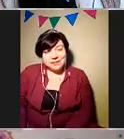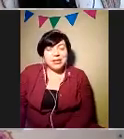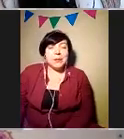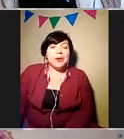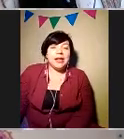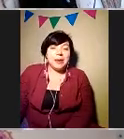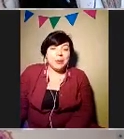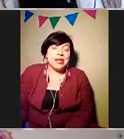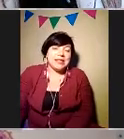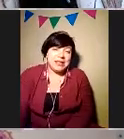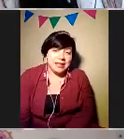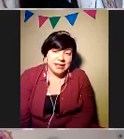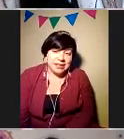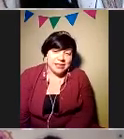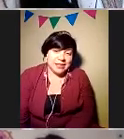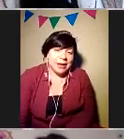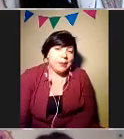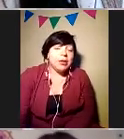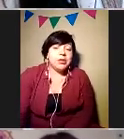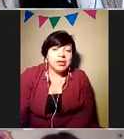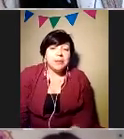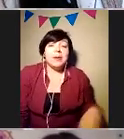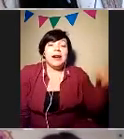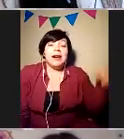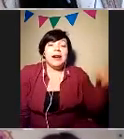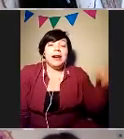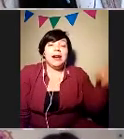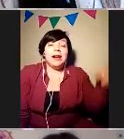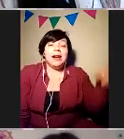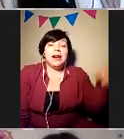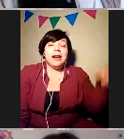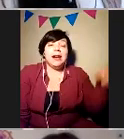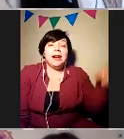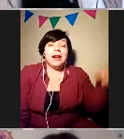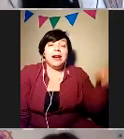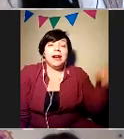Entonces tampoco es porque sí. Responde muchísimo al